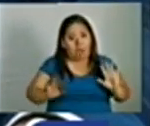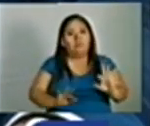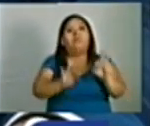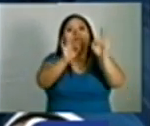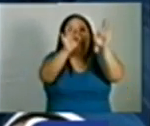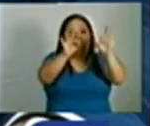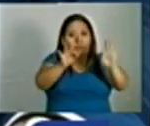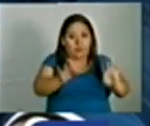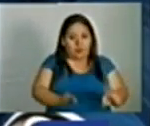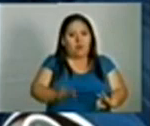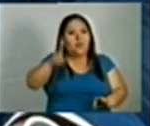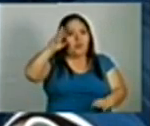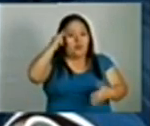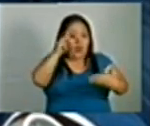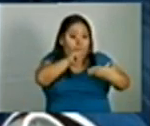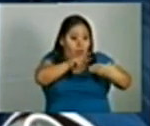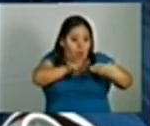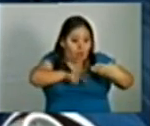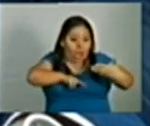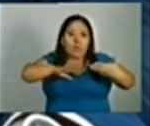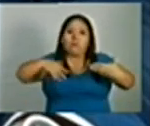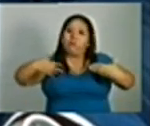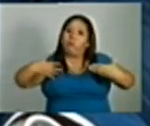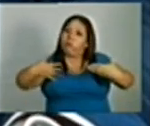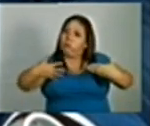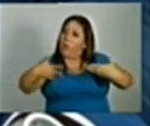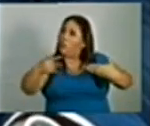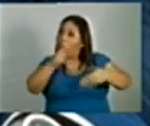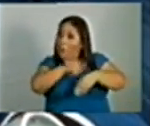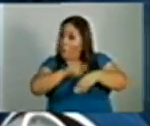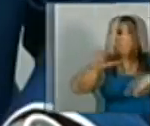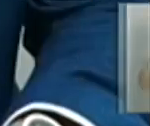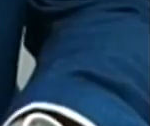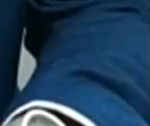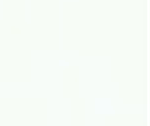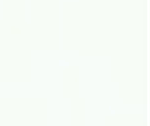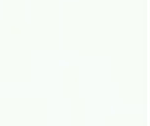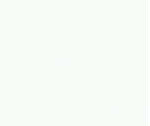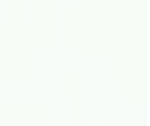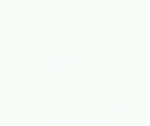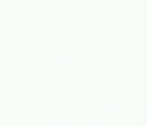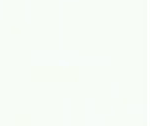firme, es decir, hasta que hayan transcurrido los plazos pertinentes.